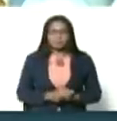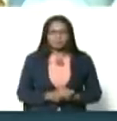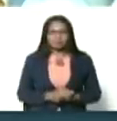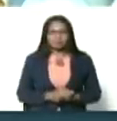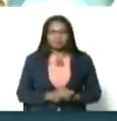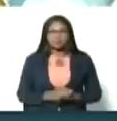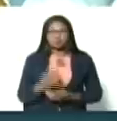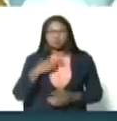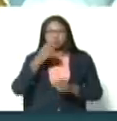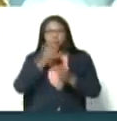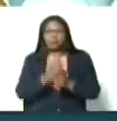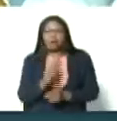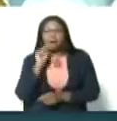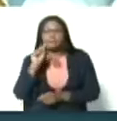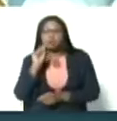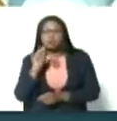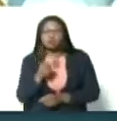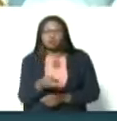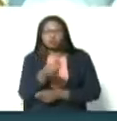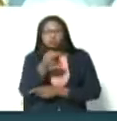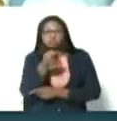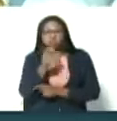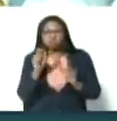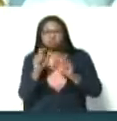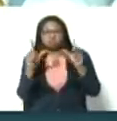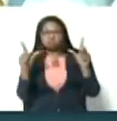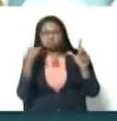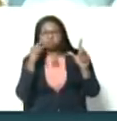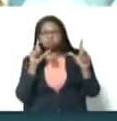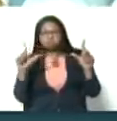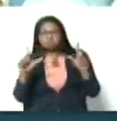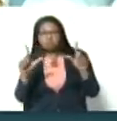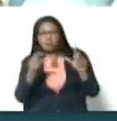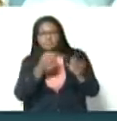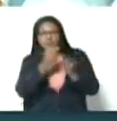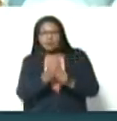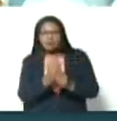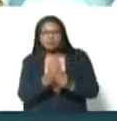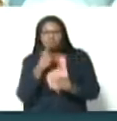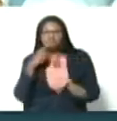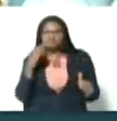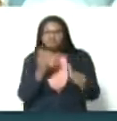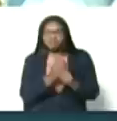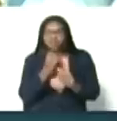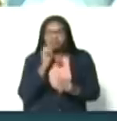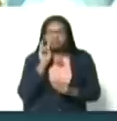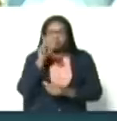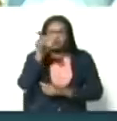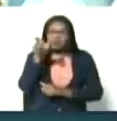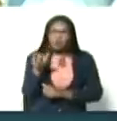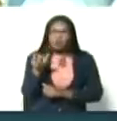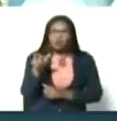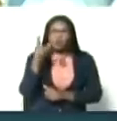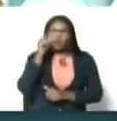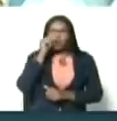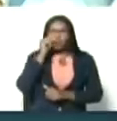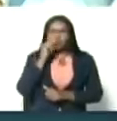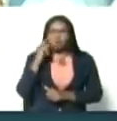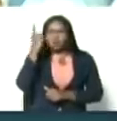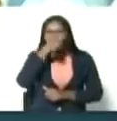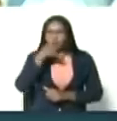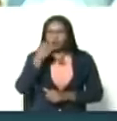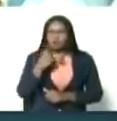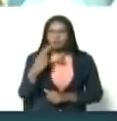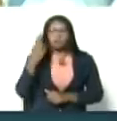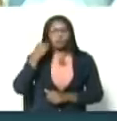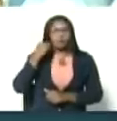Y esperamos unos minutos con la televisión prendida y de repente apareció un hombre con cara de cuchillo,